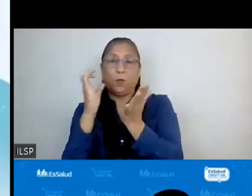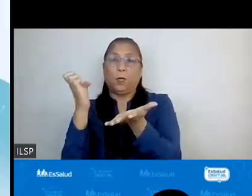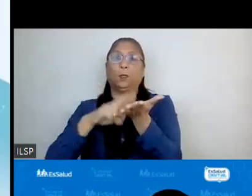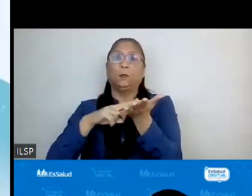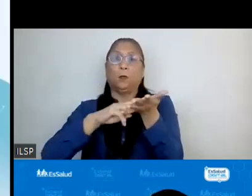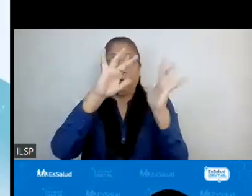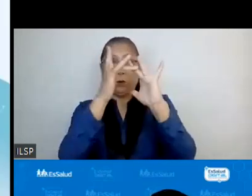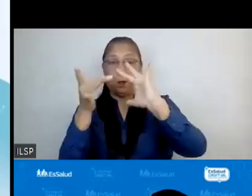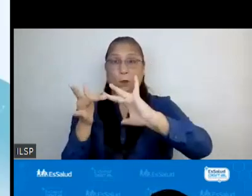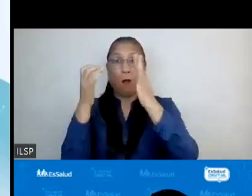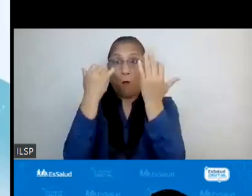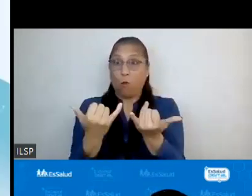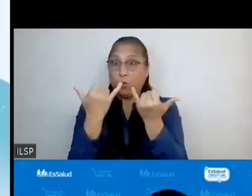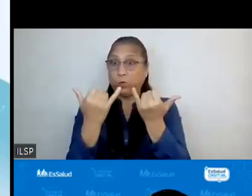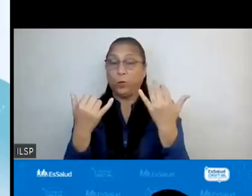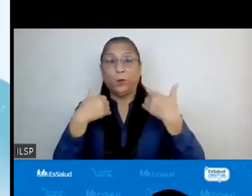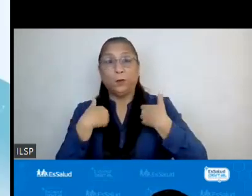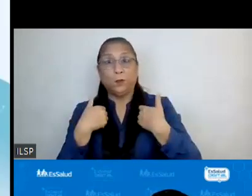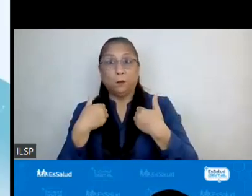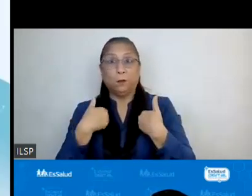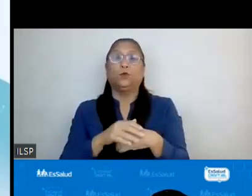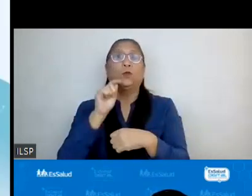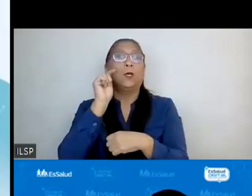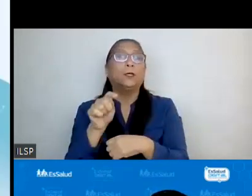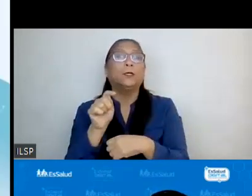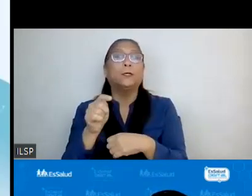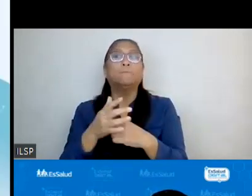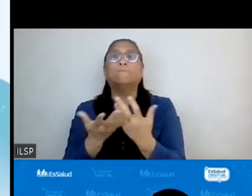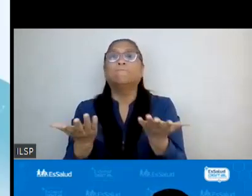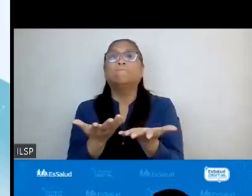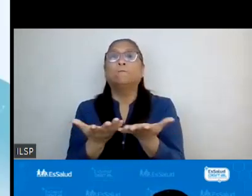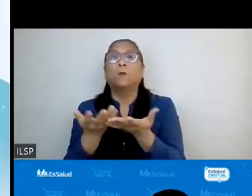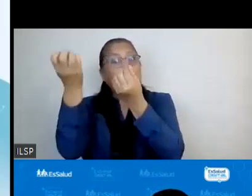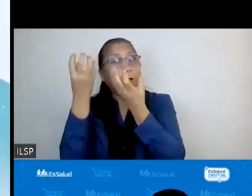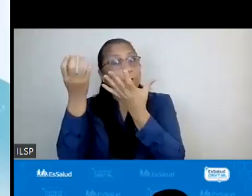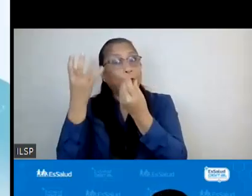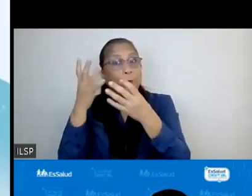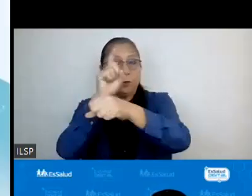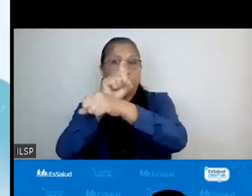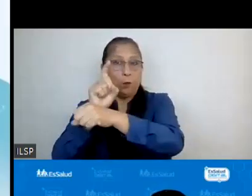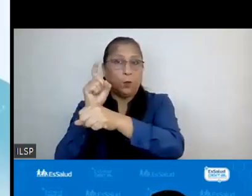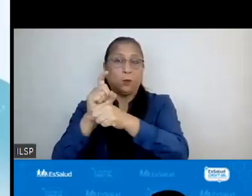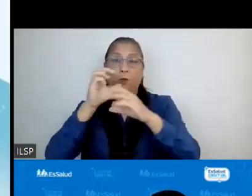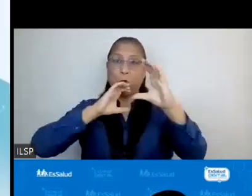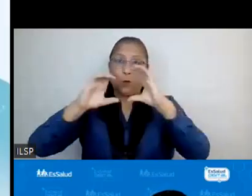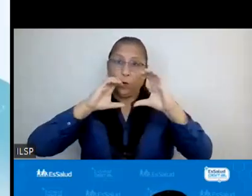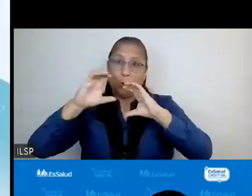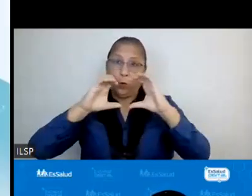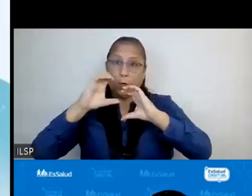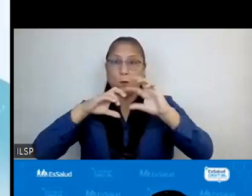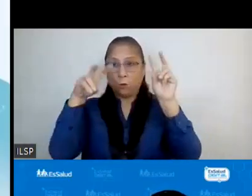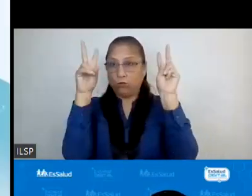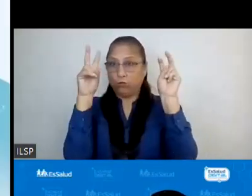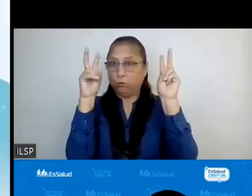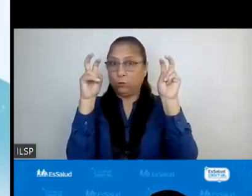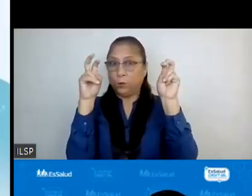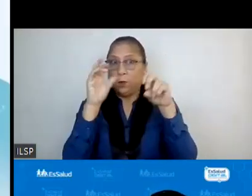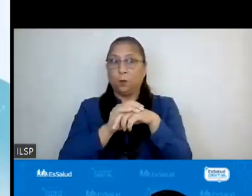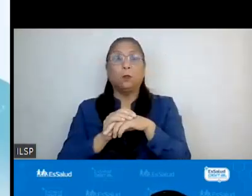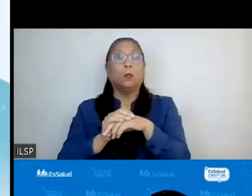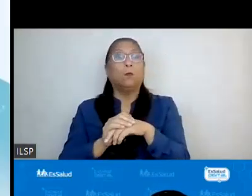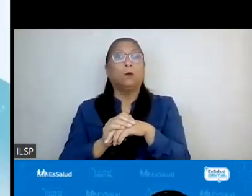El día de hoy tenemos en nuestra TLIS, Información, Educación y Comunicación, el tema